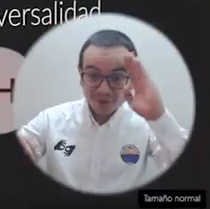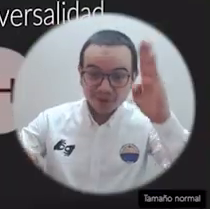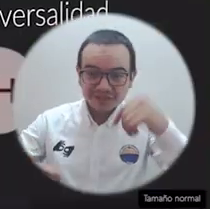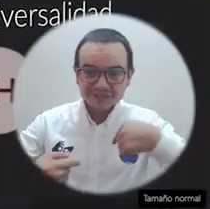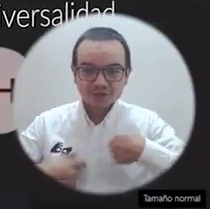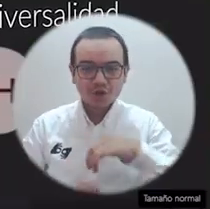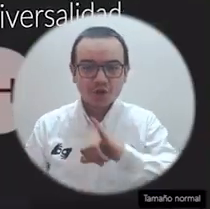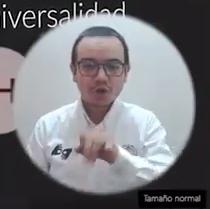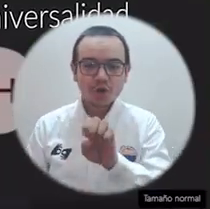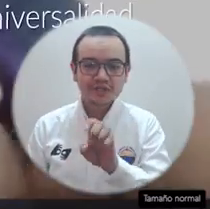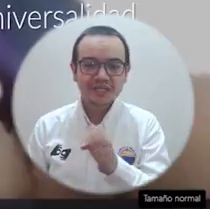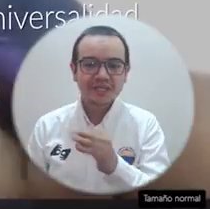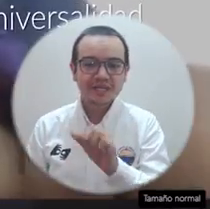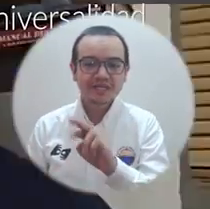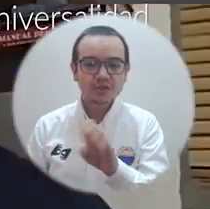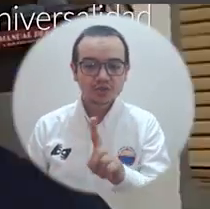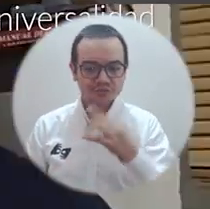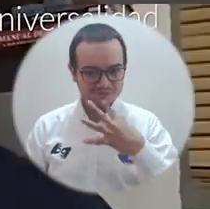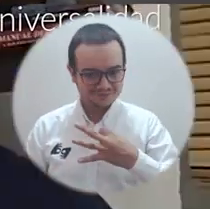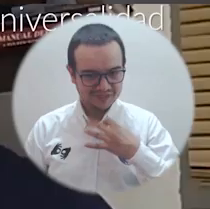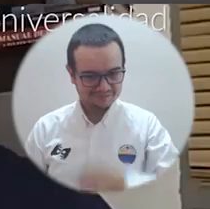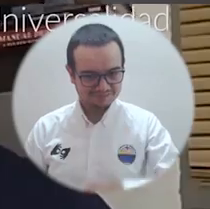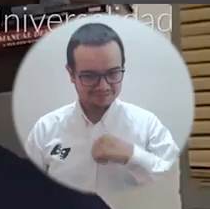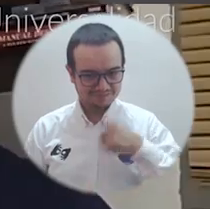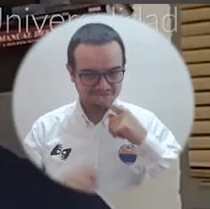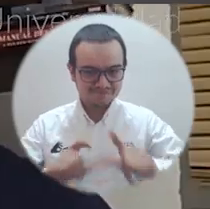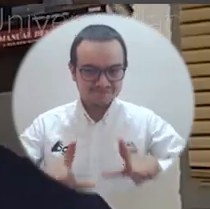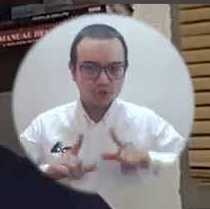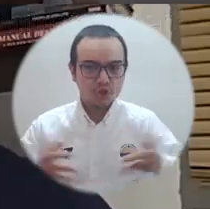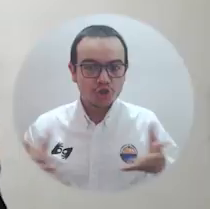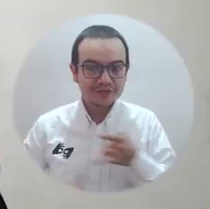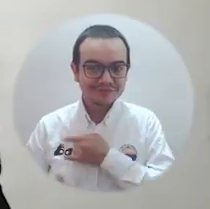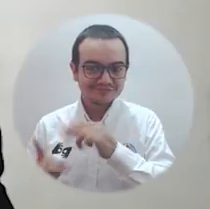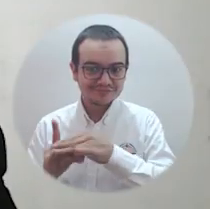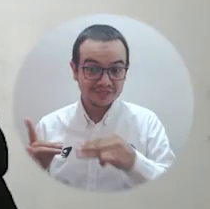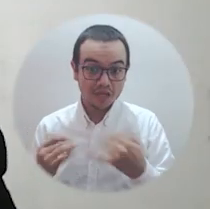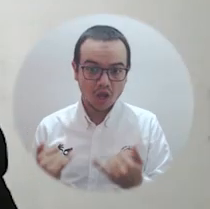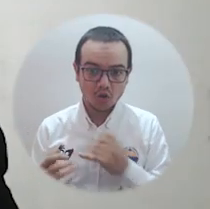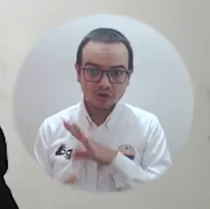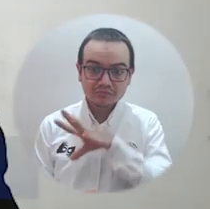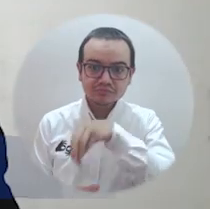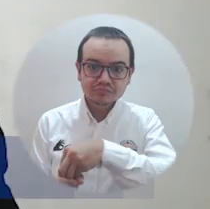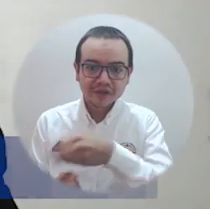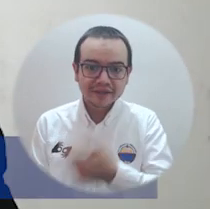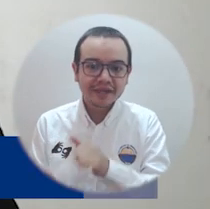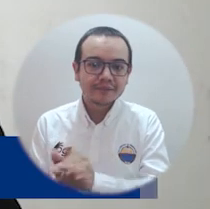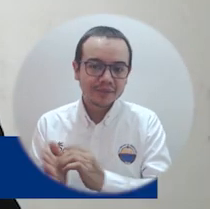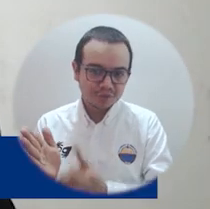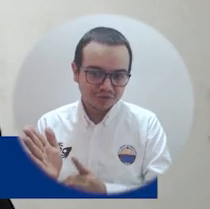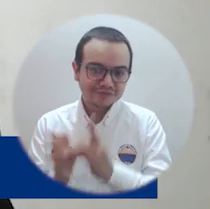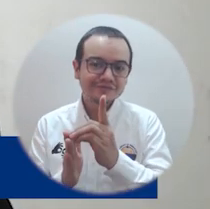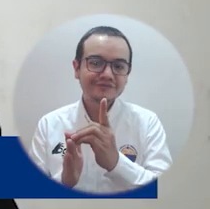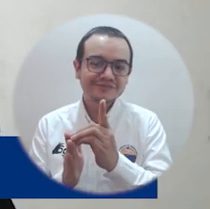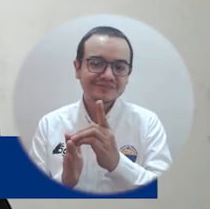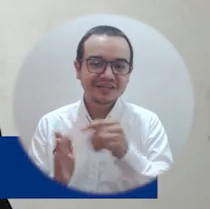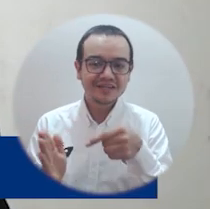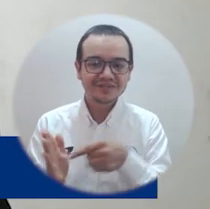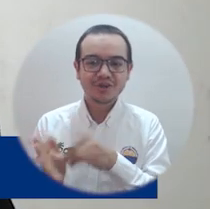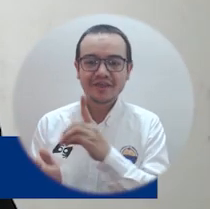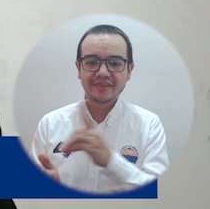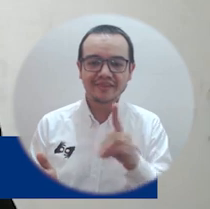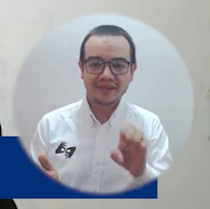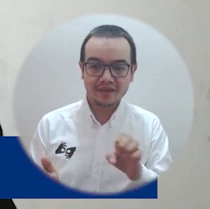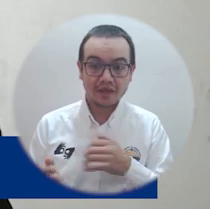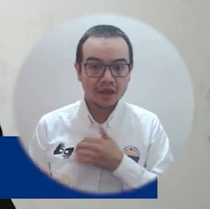Hola, ¿qué tal? Los saluda José Carlos, psicólogo orgullosamente egresado de la Universidad del Magdalena y perteneciente al equipo de la Dirección de Desarrollo Estudiantil. Hemos